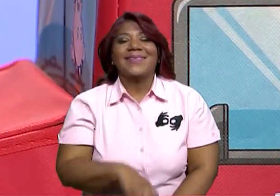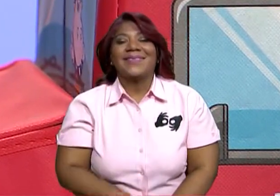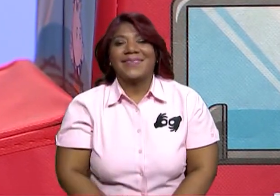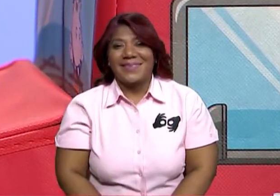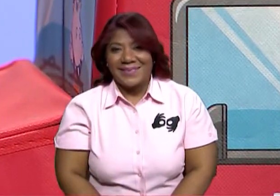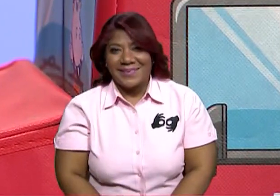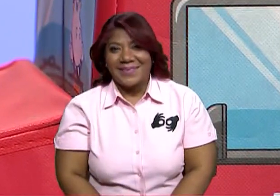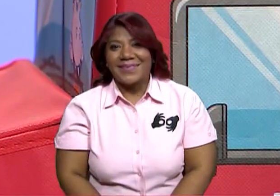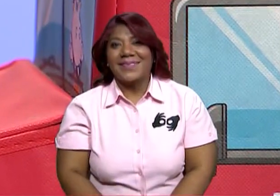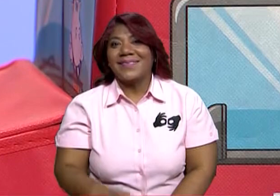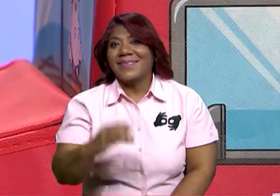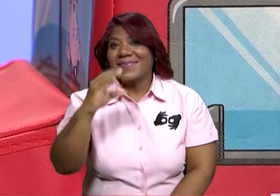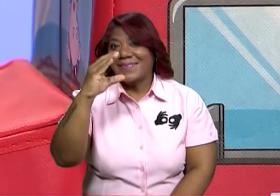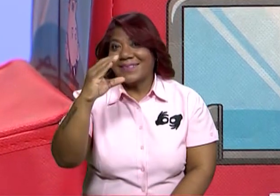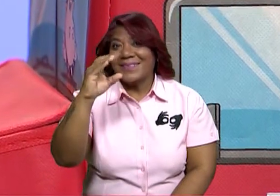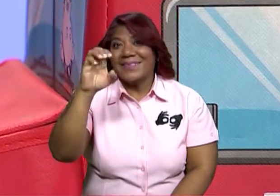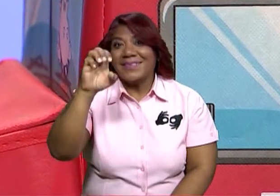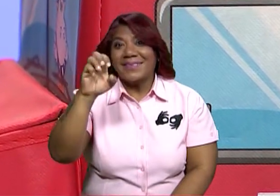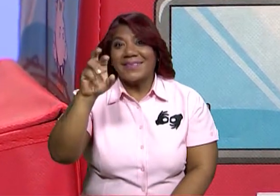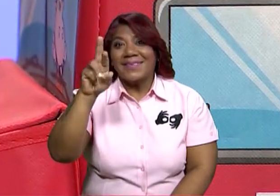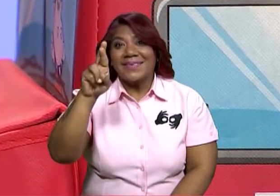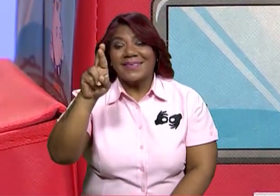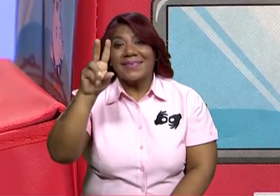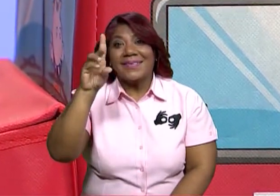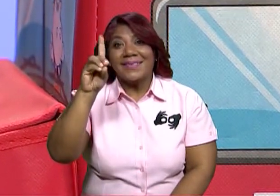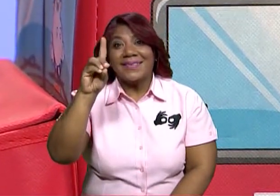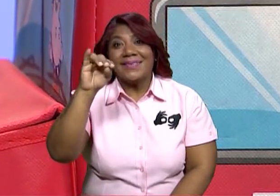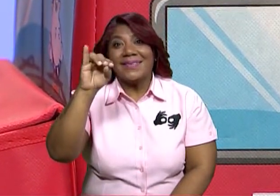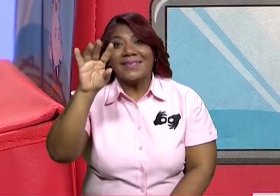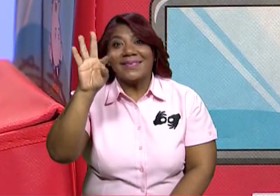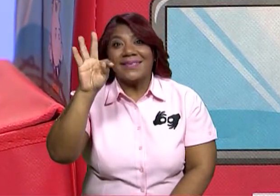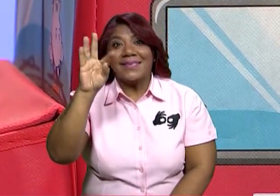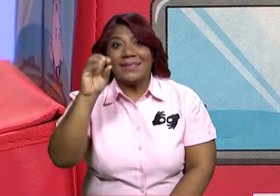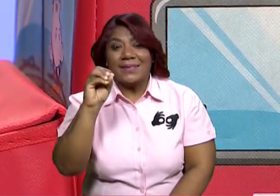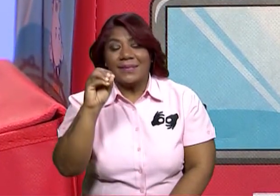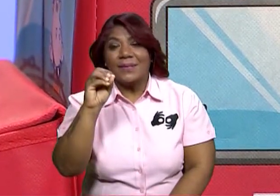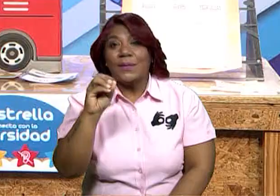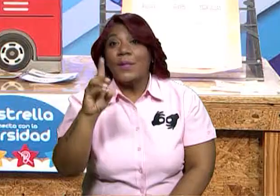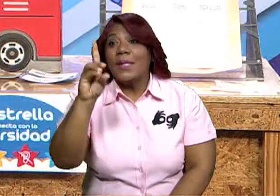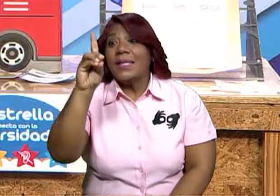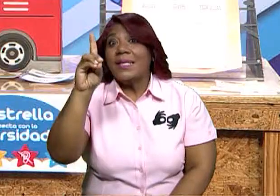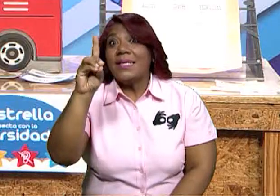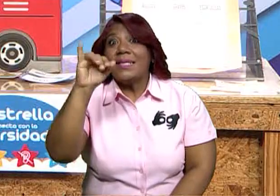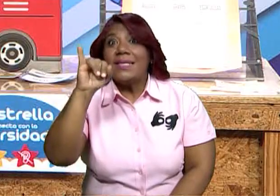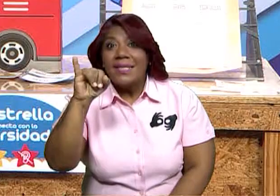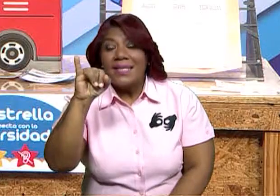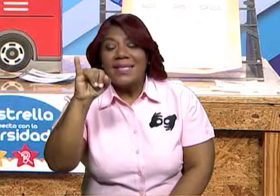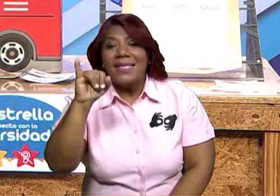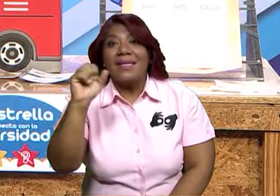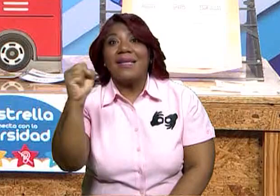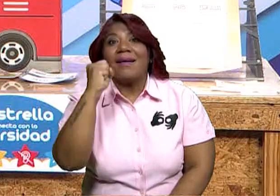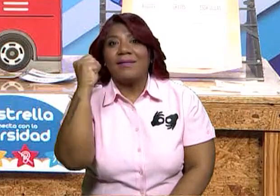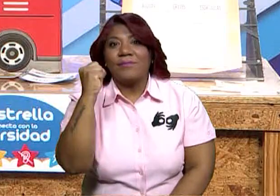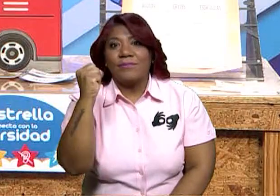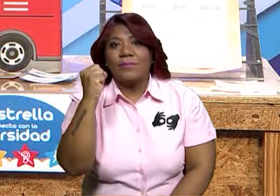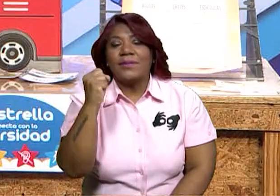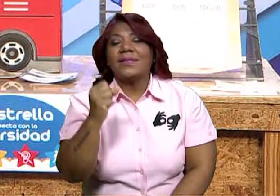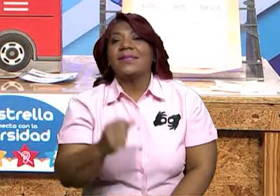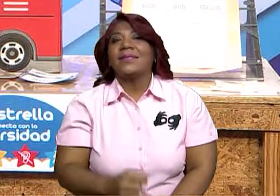fue cerdito. Y es una palabra grave. Cerdito es una palabra grave. Y a